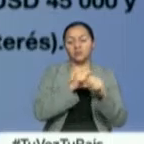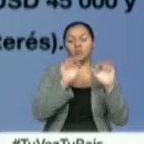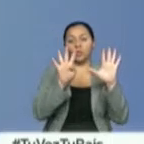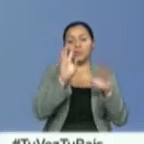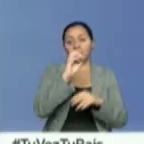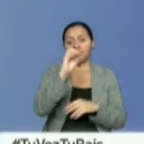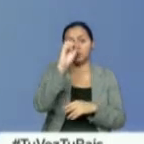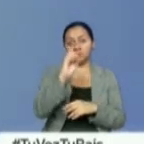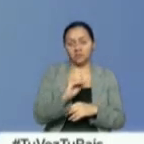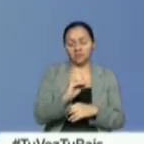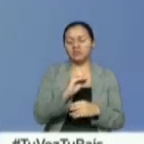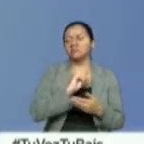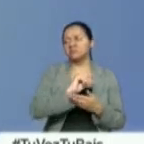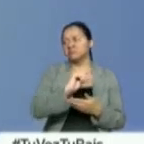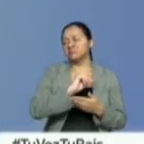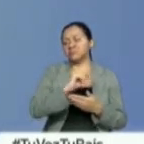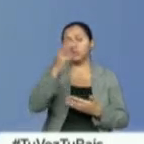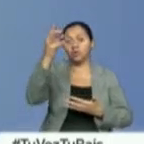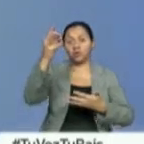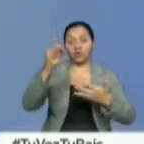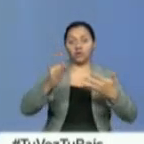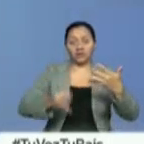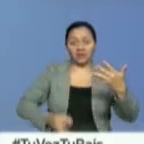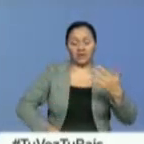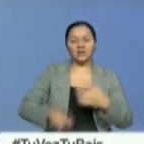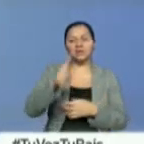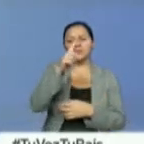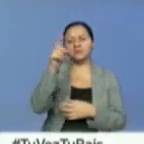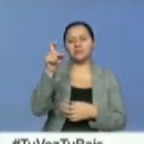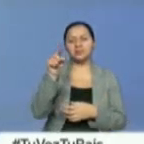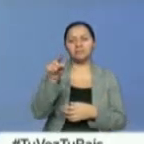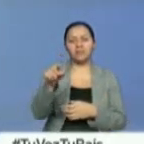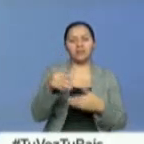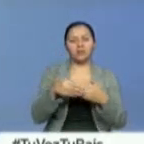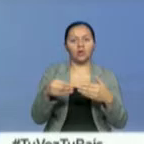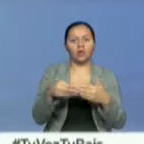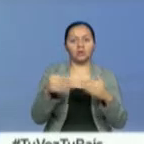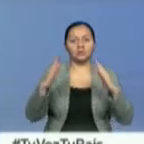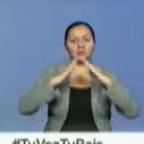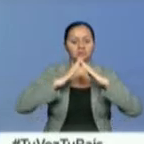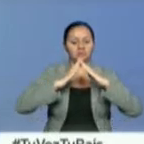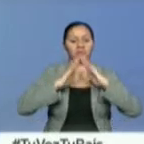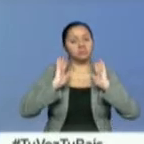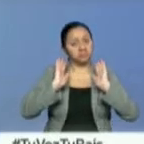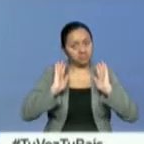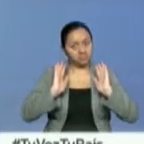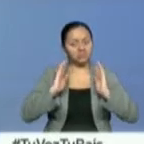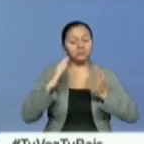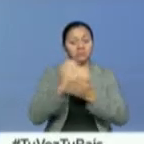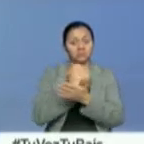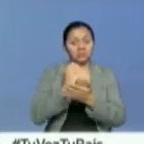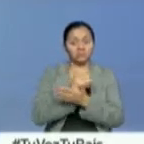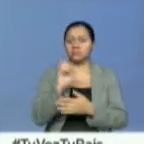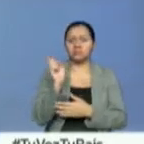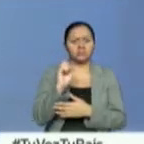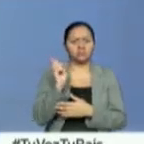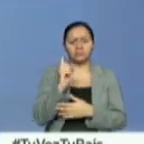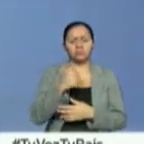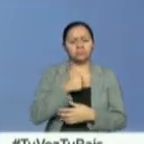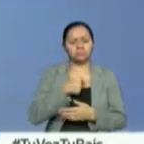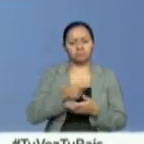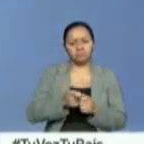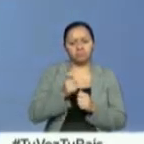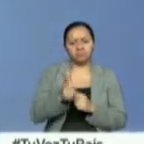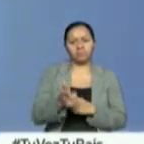de interés durante diez años ha pagado prácticamente otros 50 mil en intereses esto no es ganancia le ha costado esa